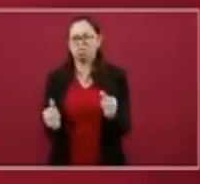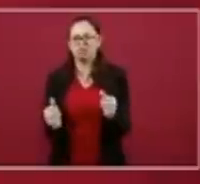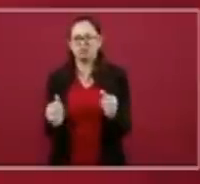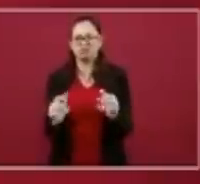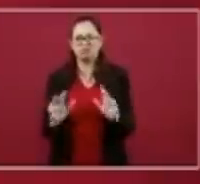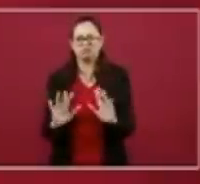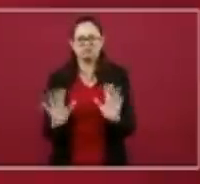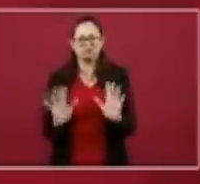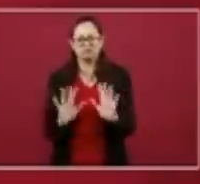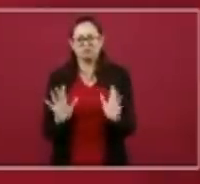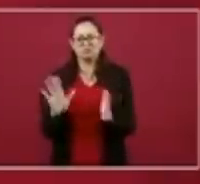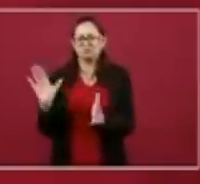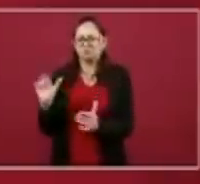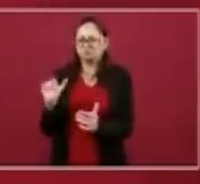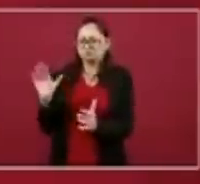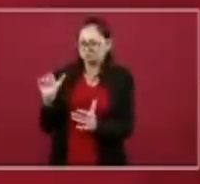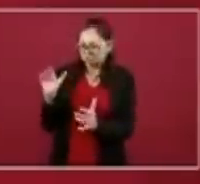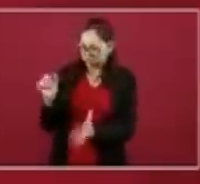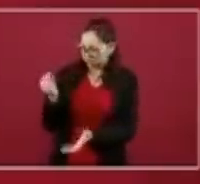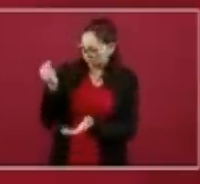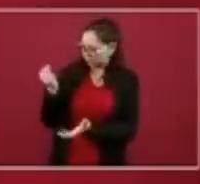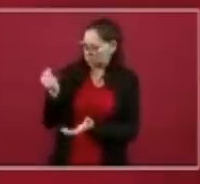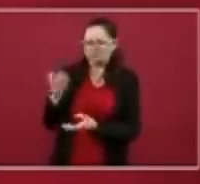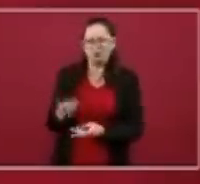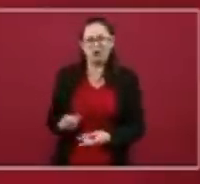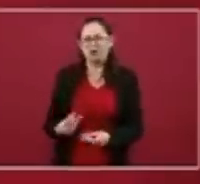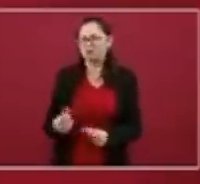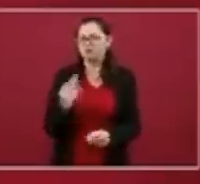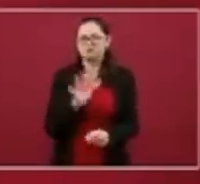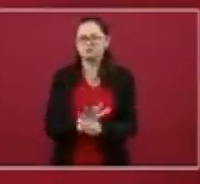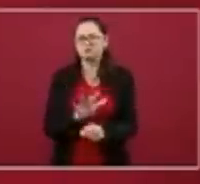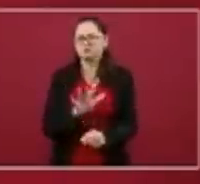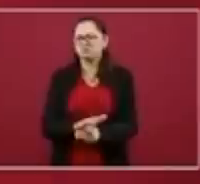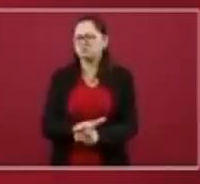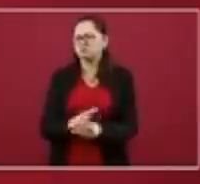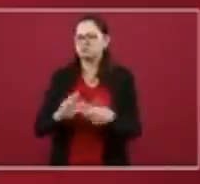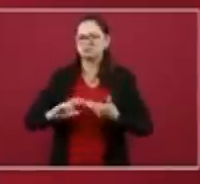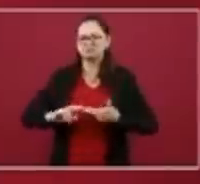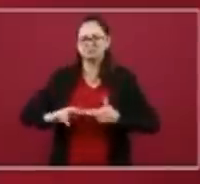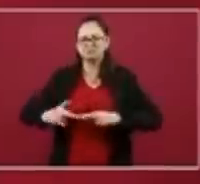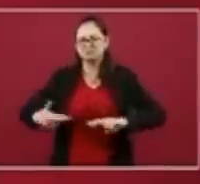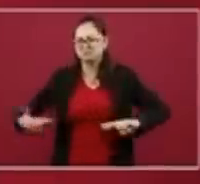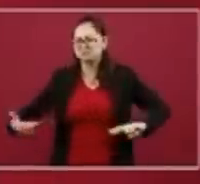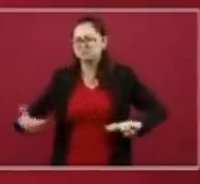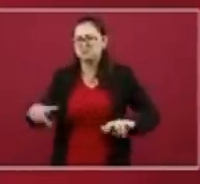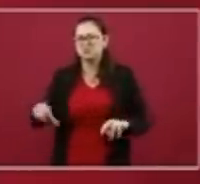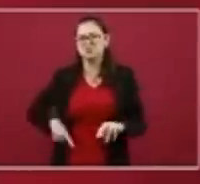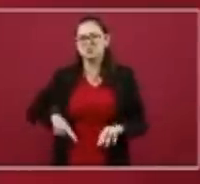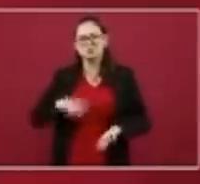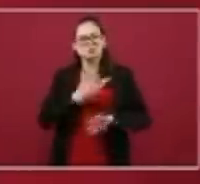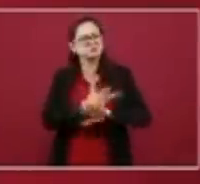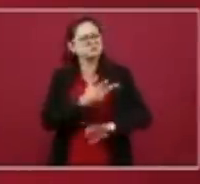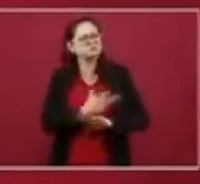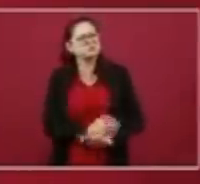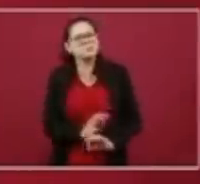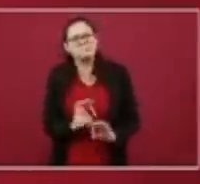de ingreso. Tenemos muy buena relación con el gobierno de Estados Unidos.